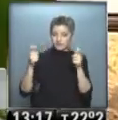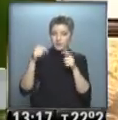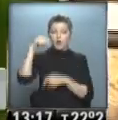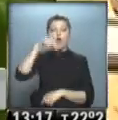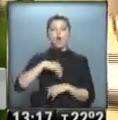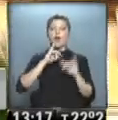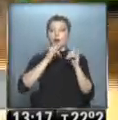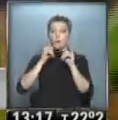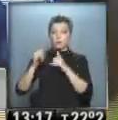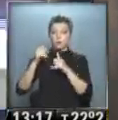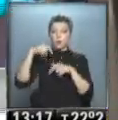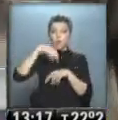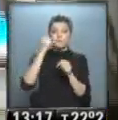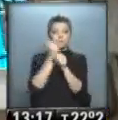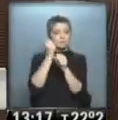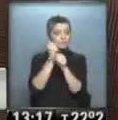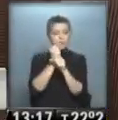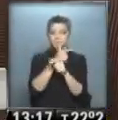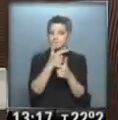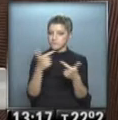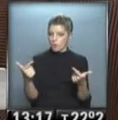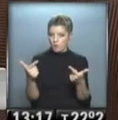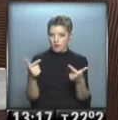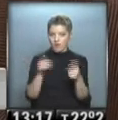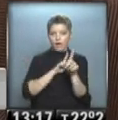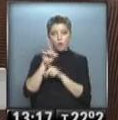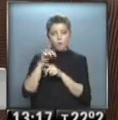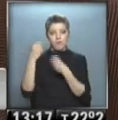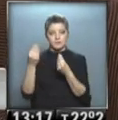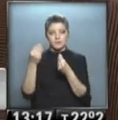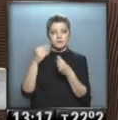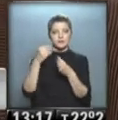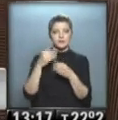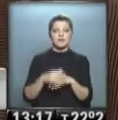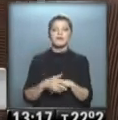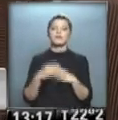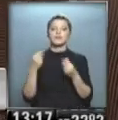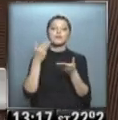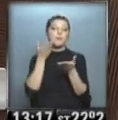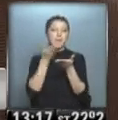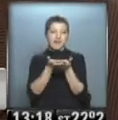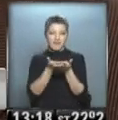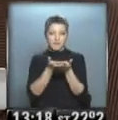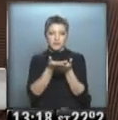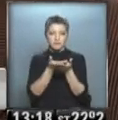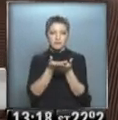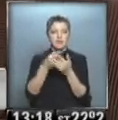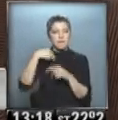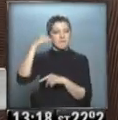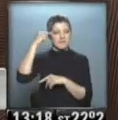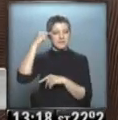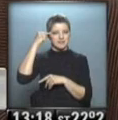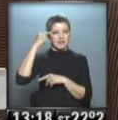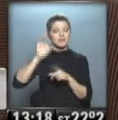tiene una desocupación que duplica la tasa del resto de los trabajadores del país. De esa manera creo que hay que pensar